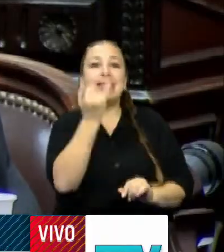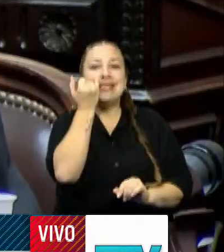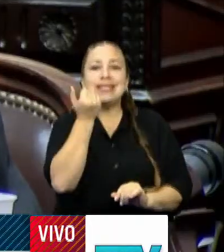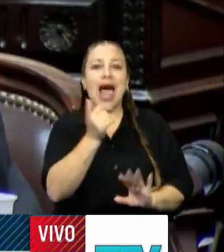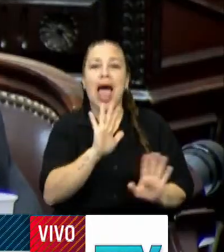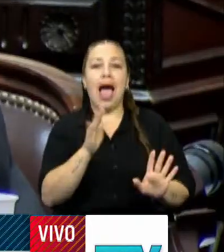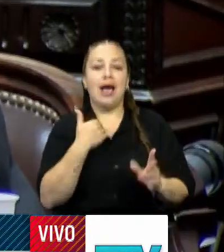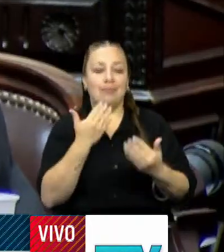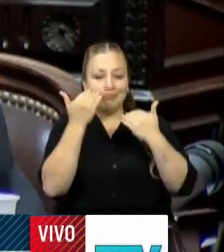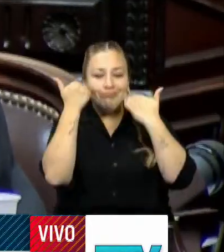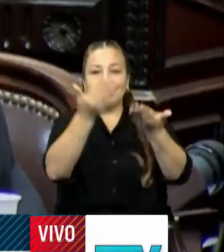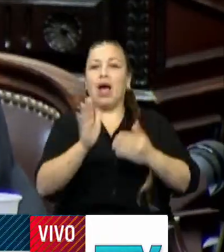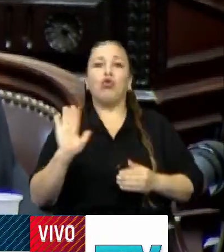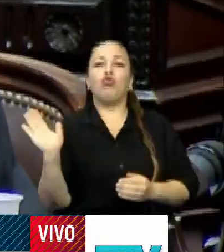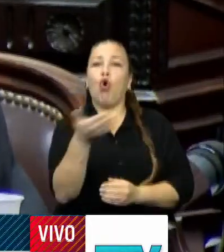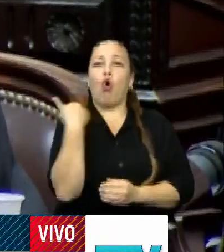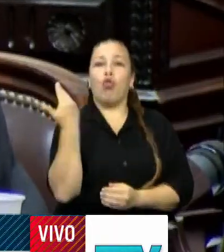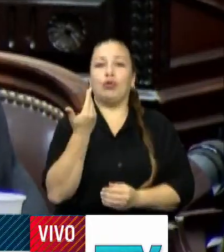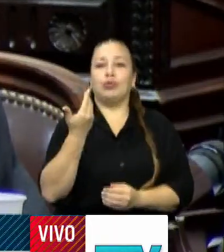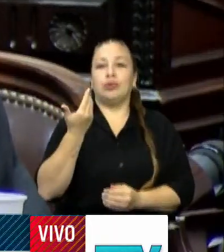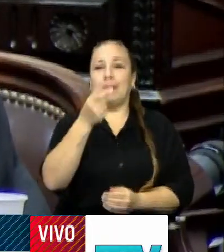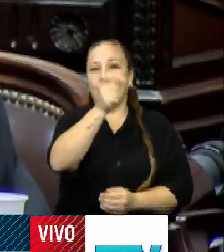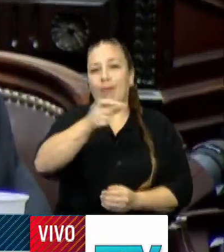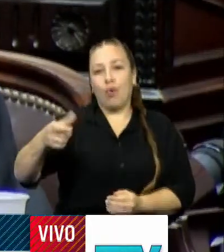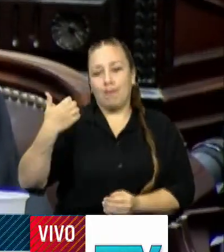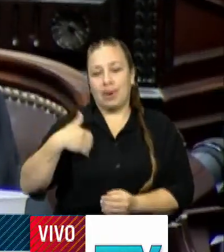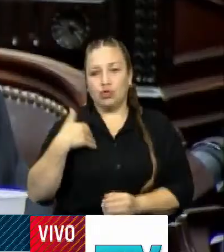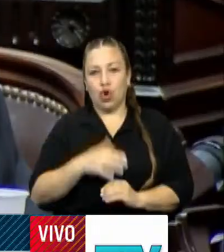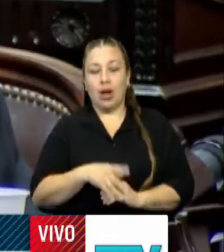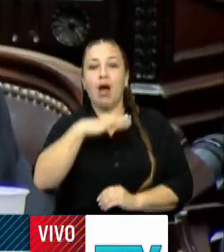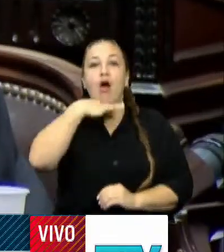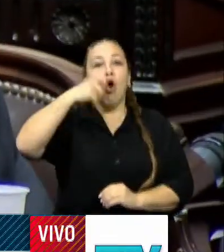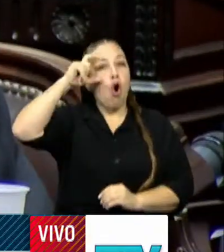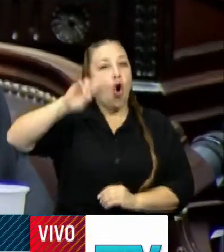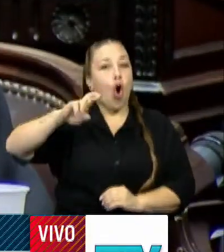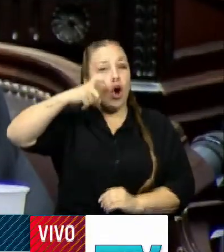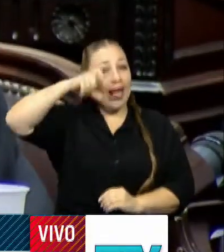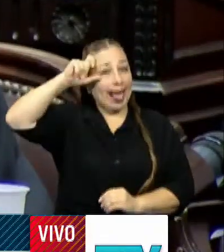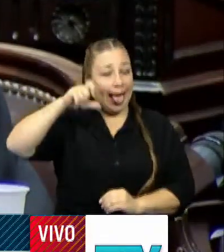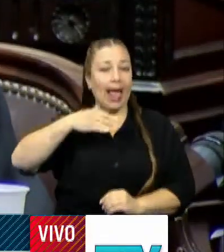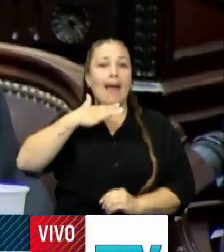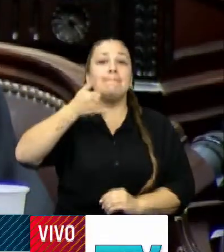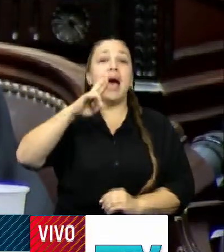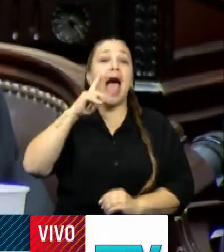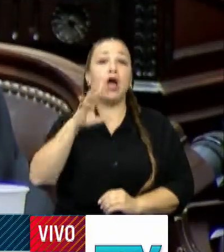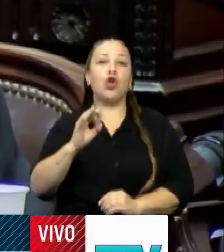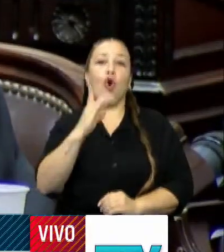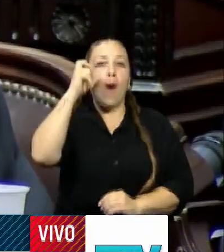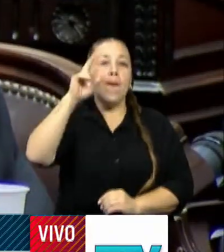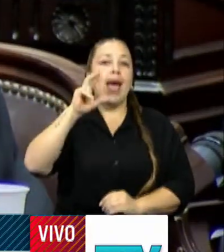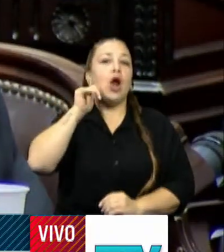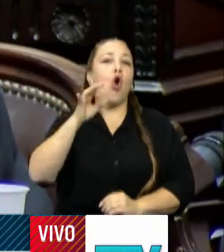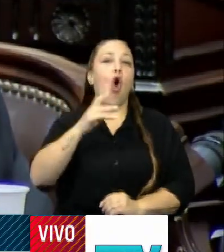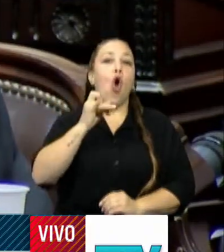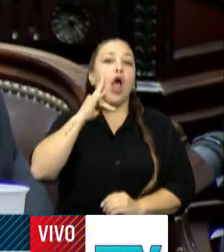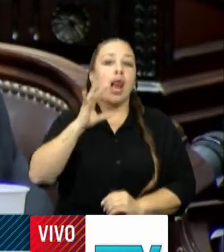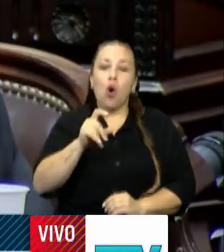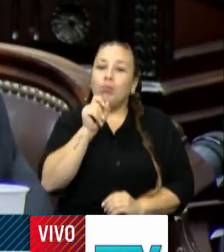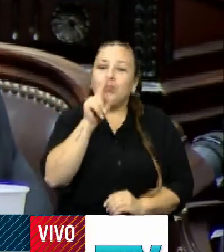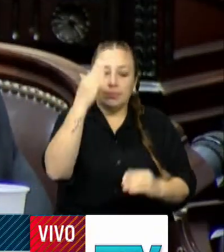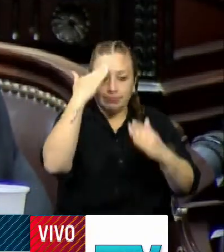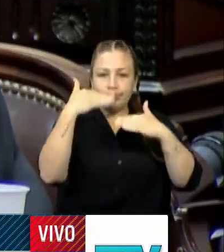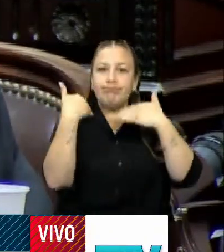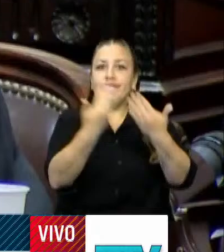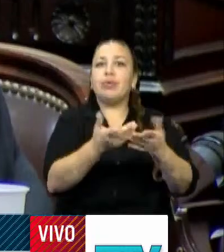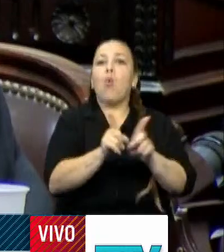a toda la humanidad. Jorge Mario Bergoglio trasciende nuestras fronteras con su legado de